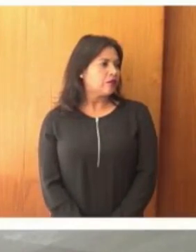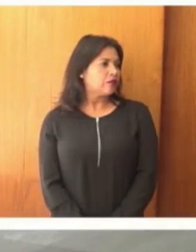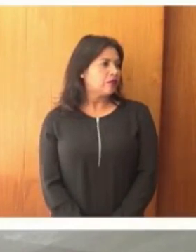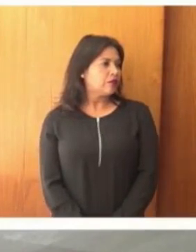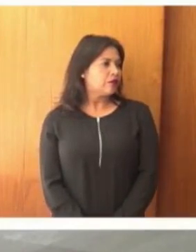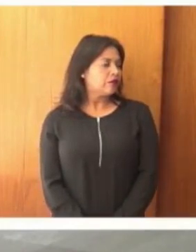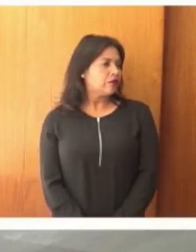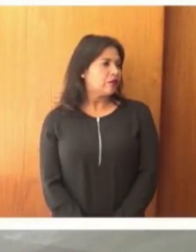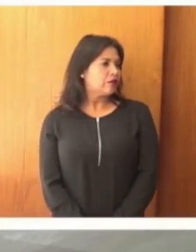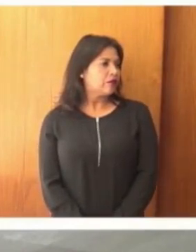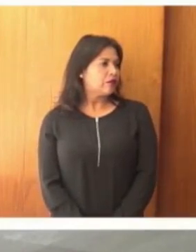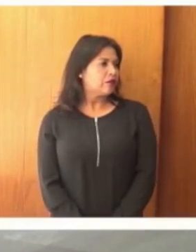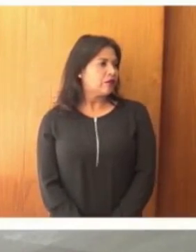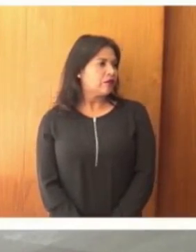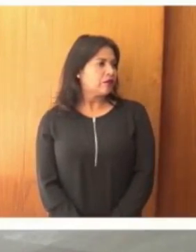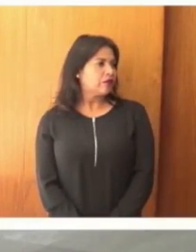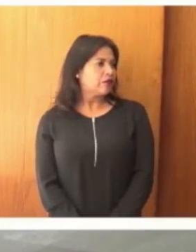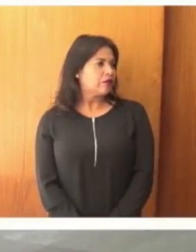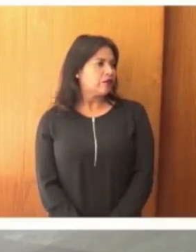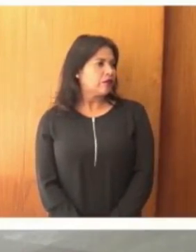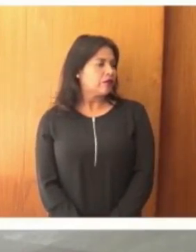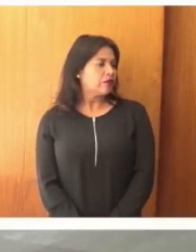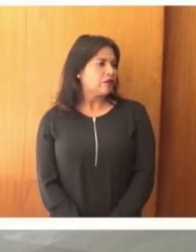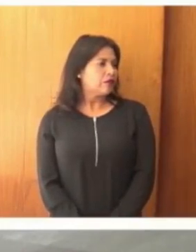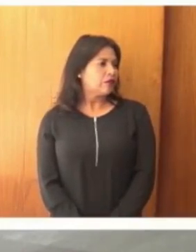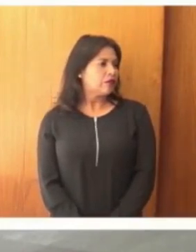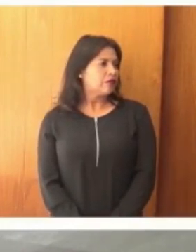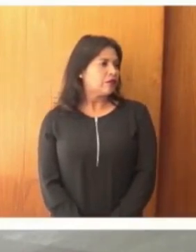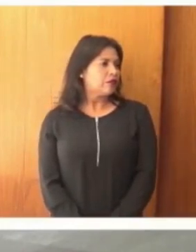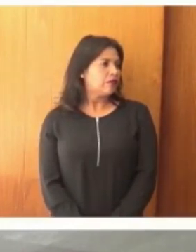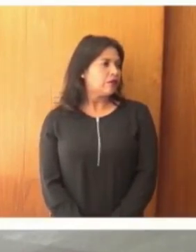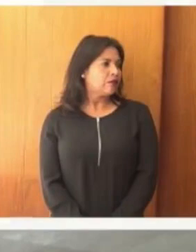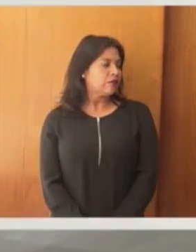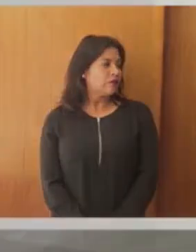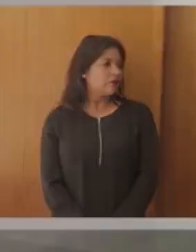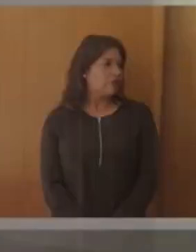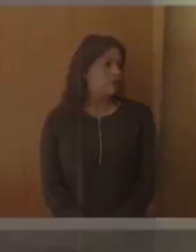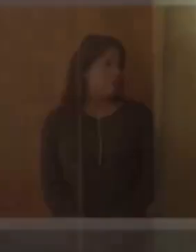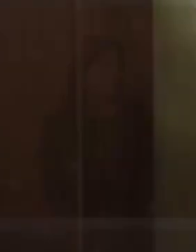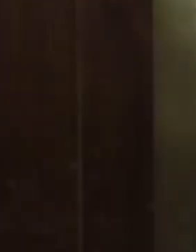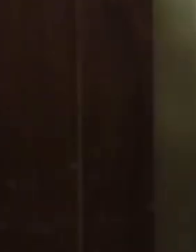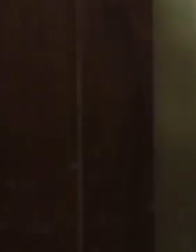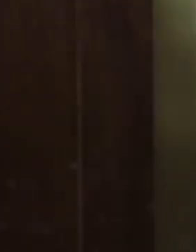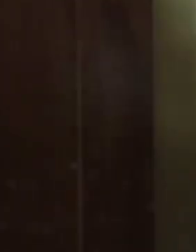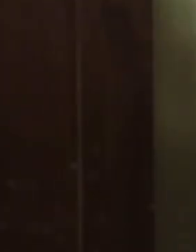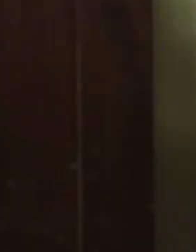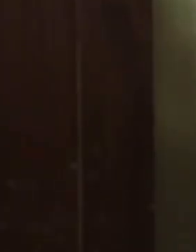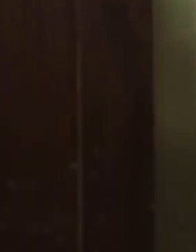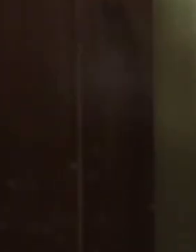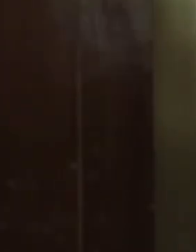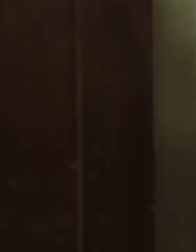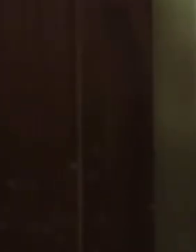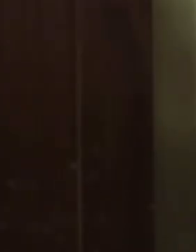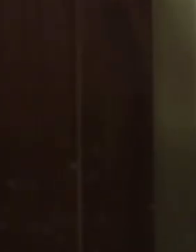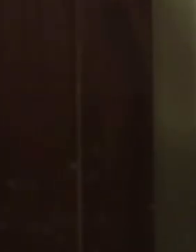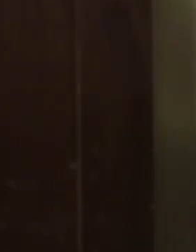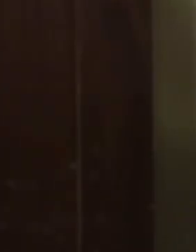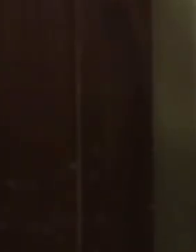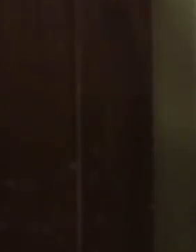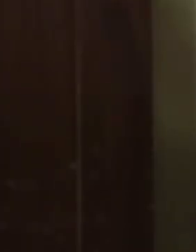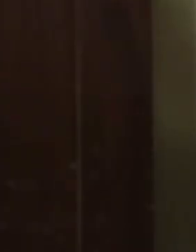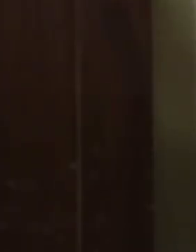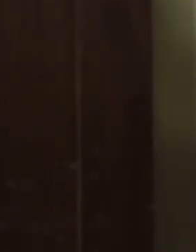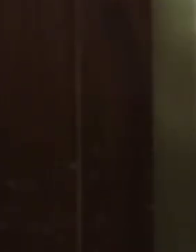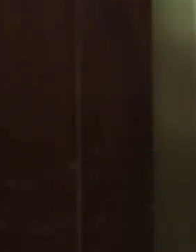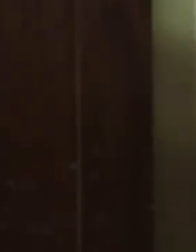efervescencia político-electoral, donde la información es y seguirá siendo un elemento fundamental de decisión